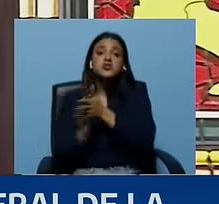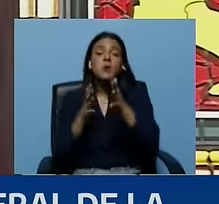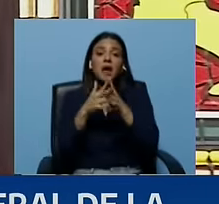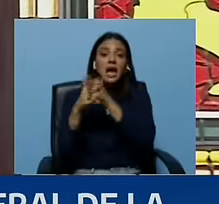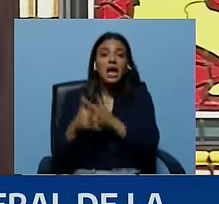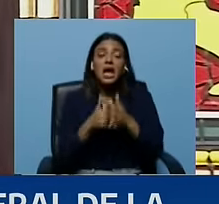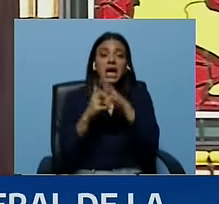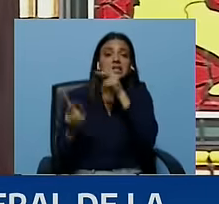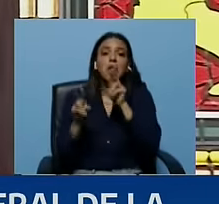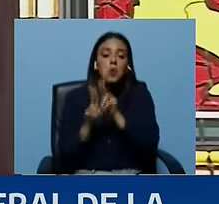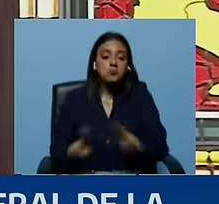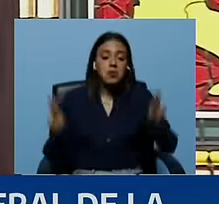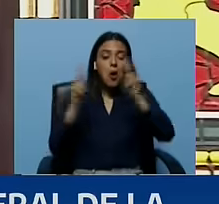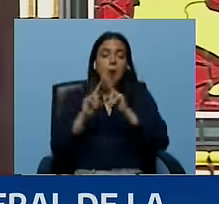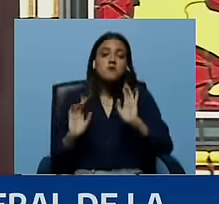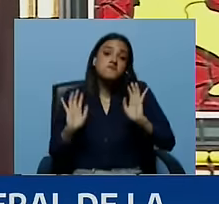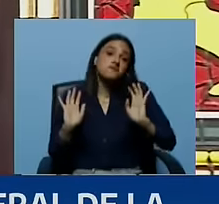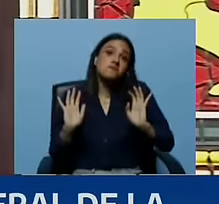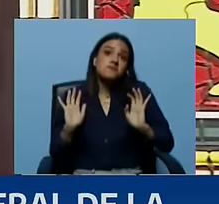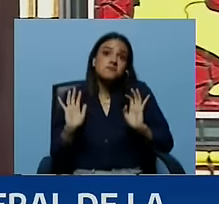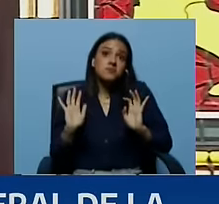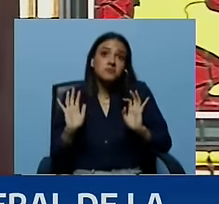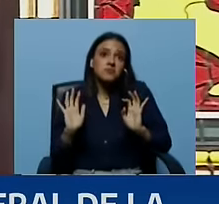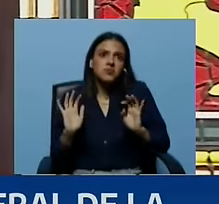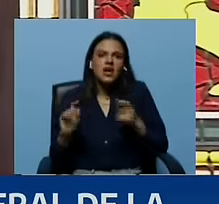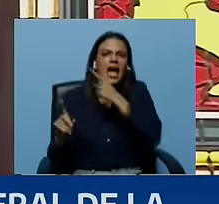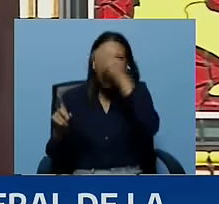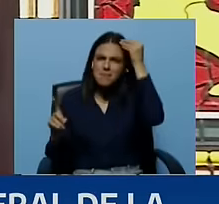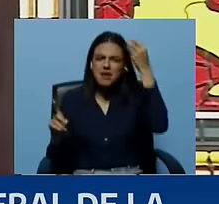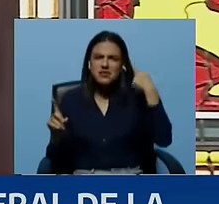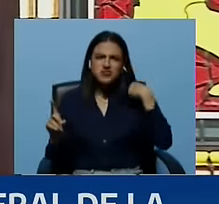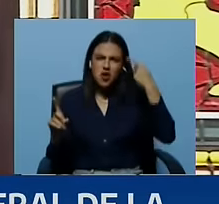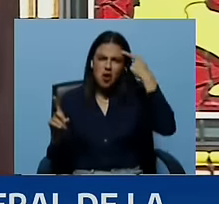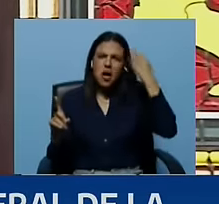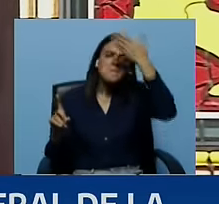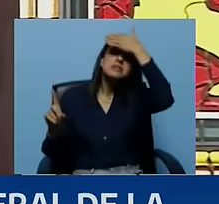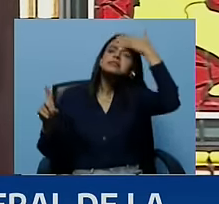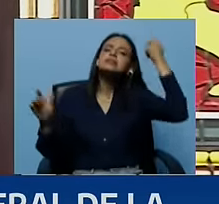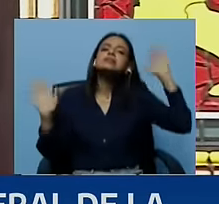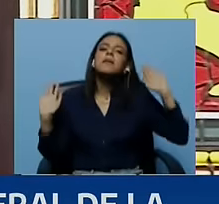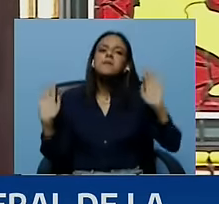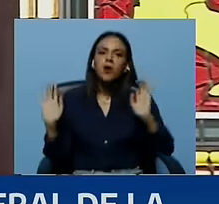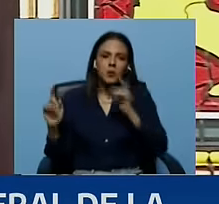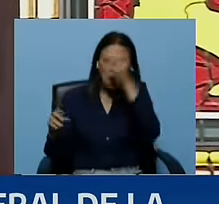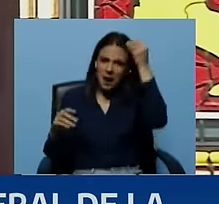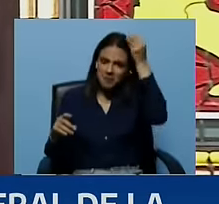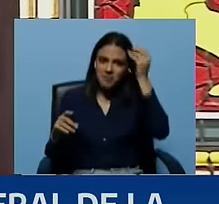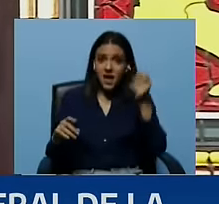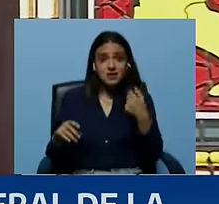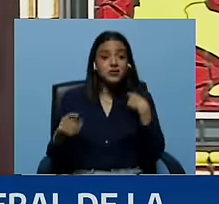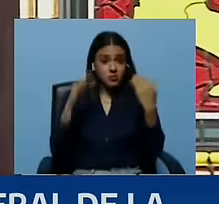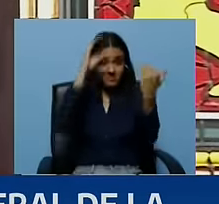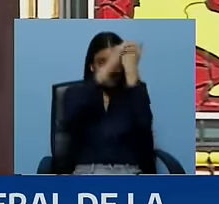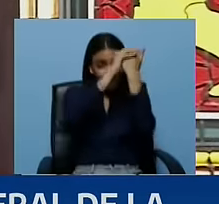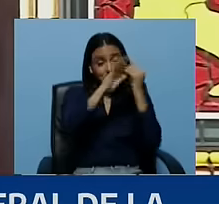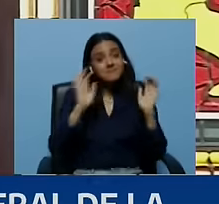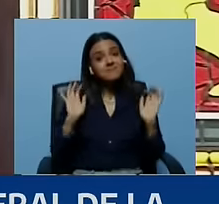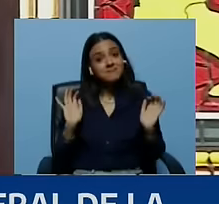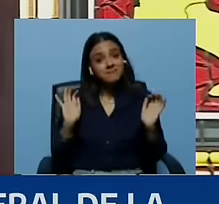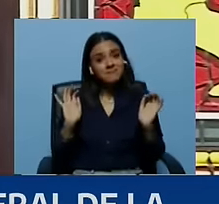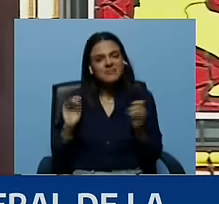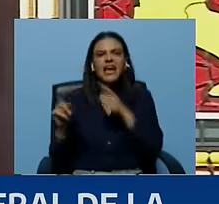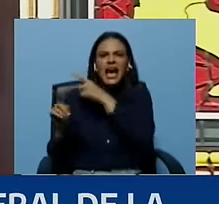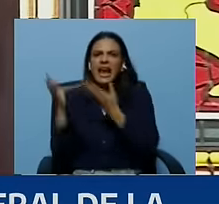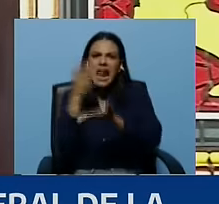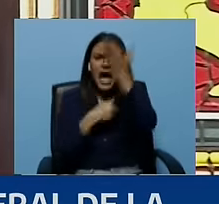ONG de derechos humanos. Él cree que yo no sé. El Gordo Correa cree que me olvidé él. Él ya era